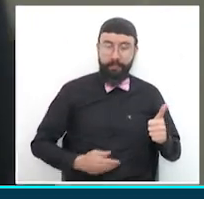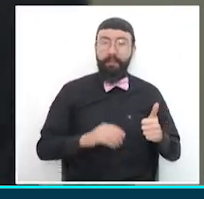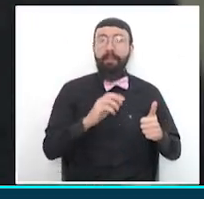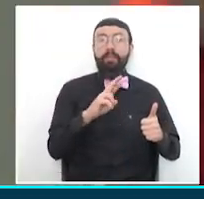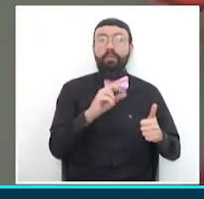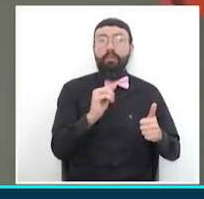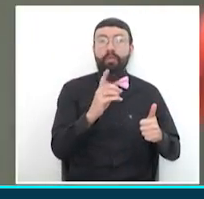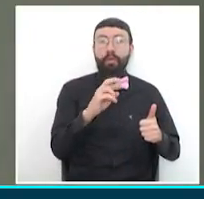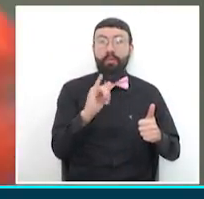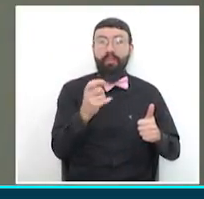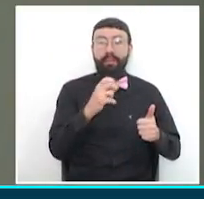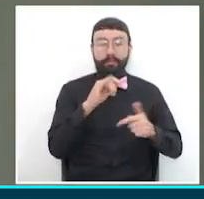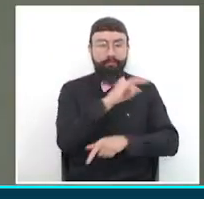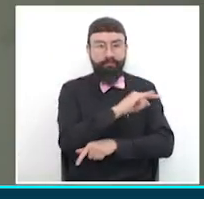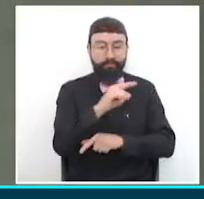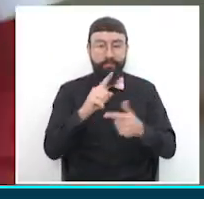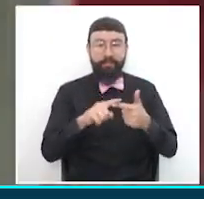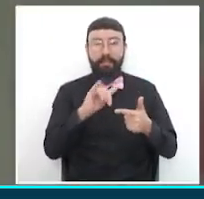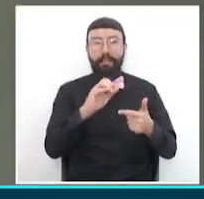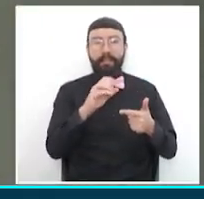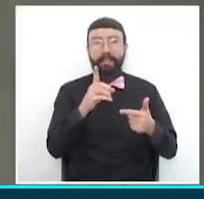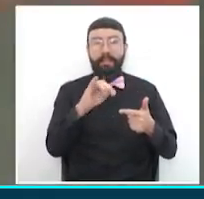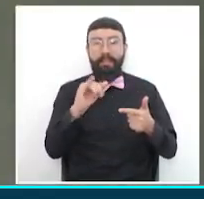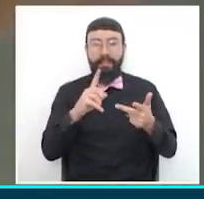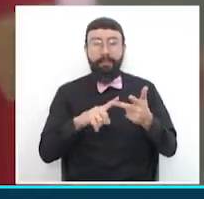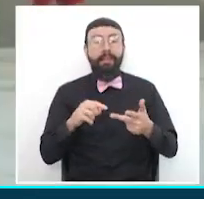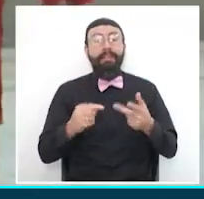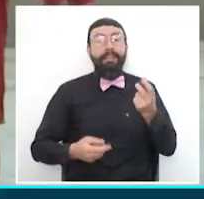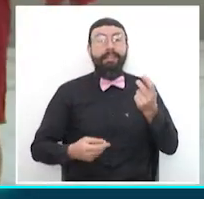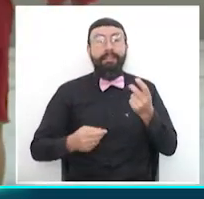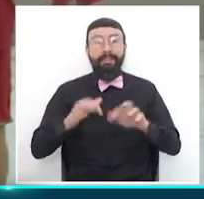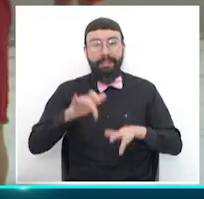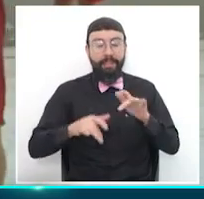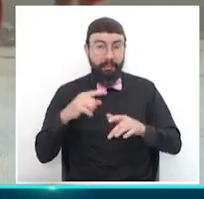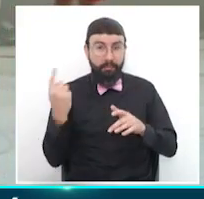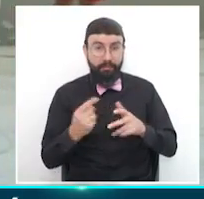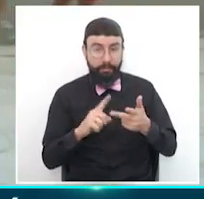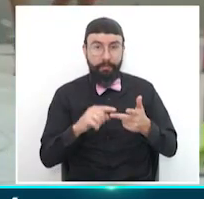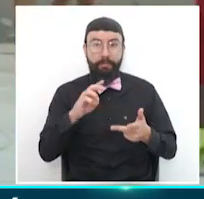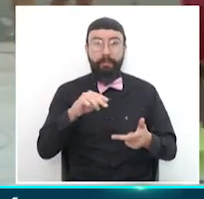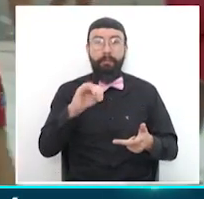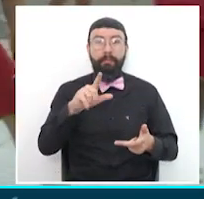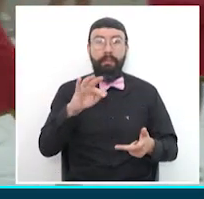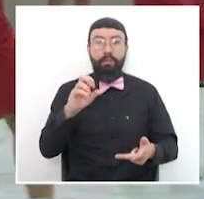Rodríguez, tesorero Yesid Vega, secretario general Milton Hernández Botero.